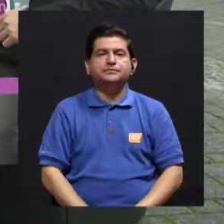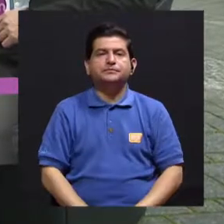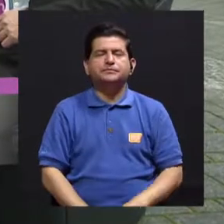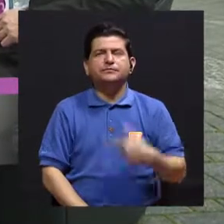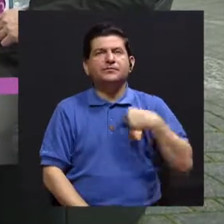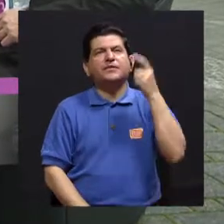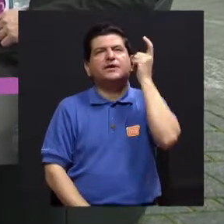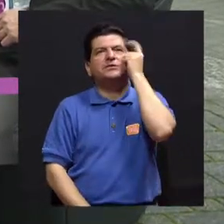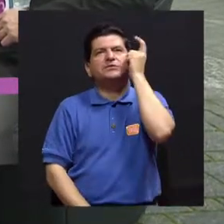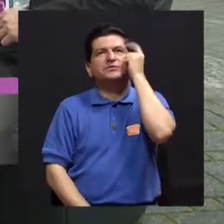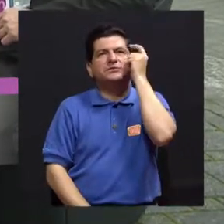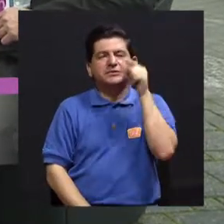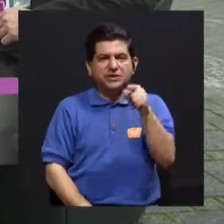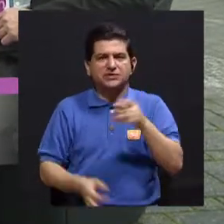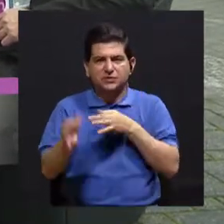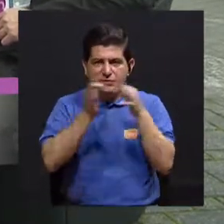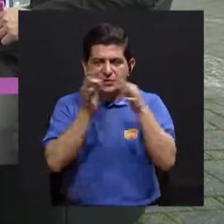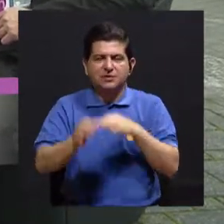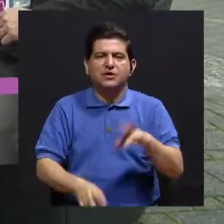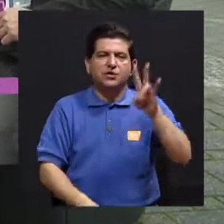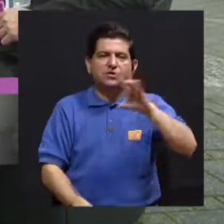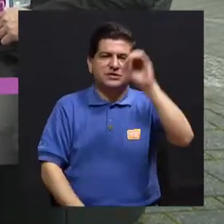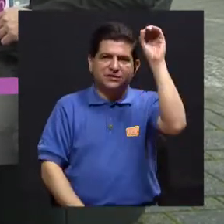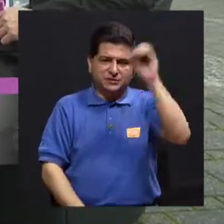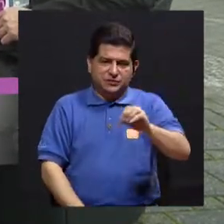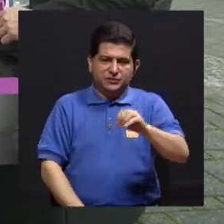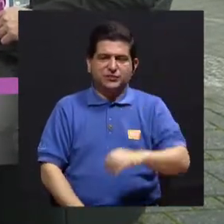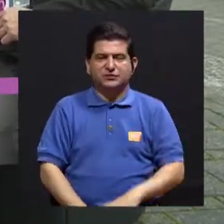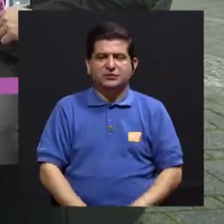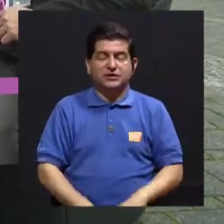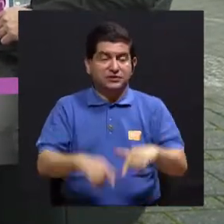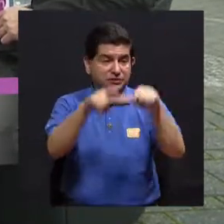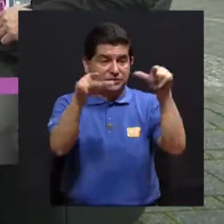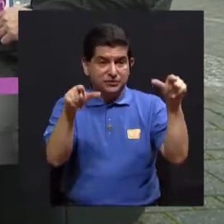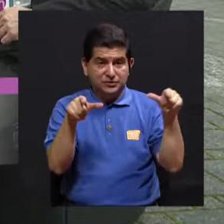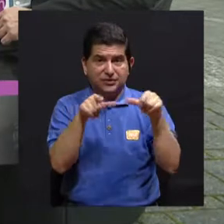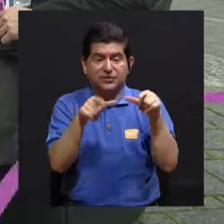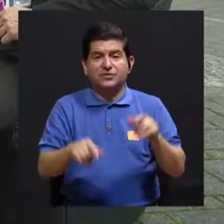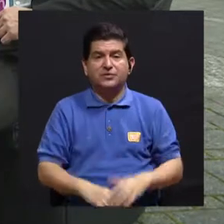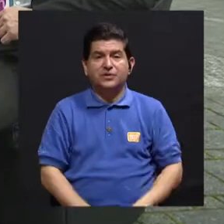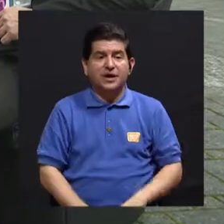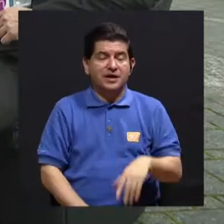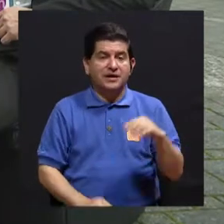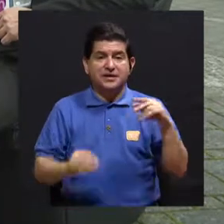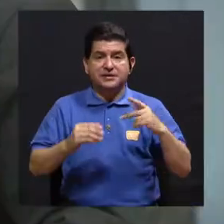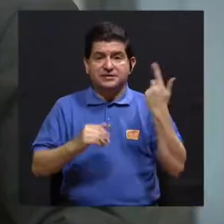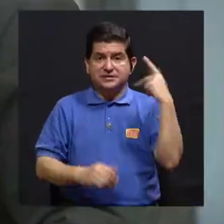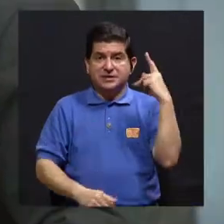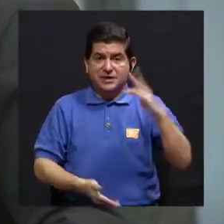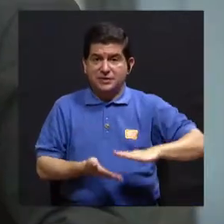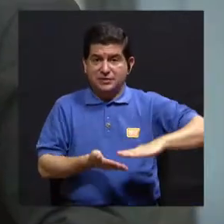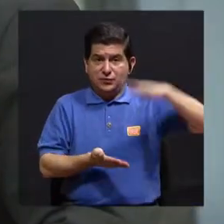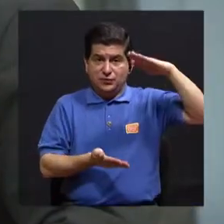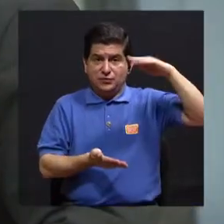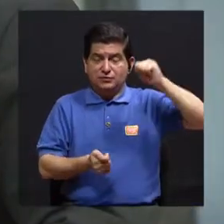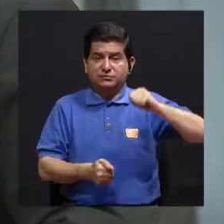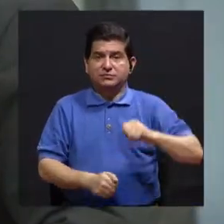quedé pensando en el dato que usted dice, hasta un 70% en esas zonas, ¿verdad?, de mayor vulnerabilidad.